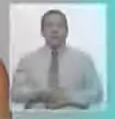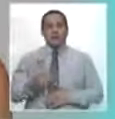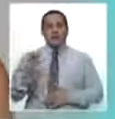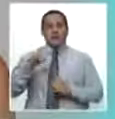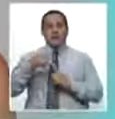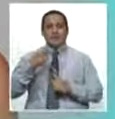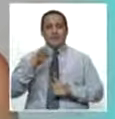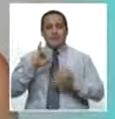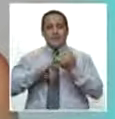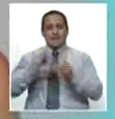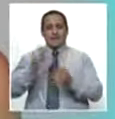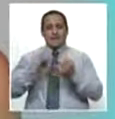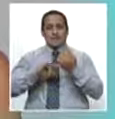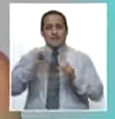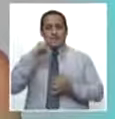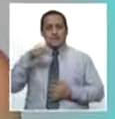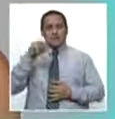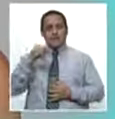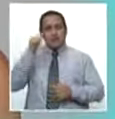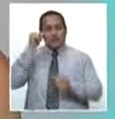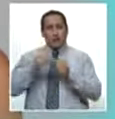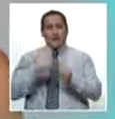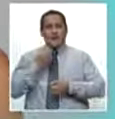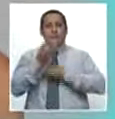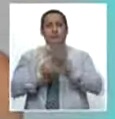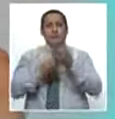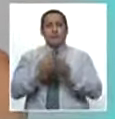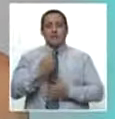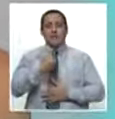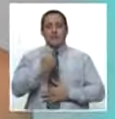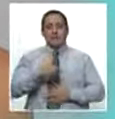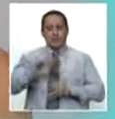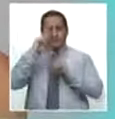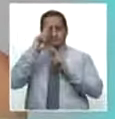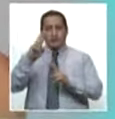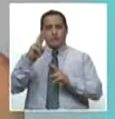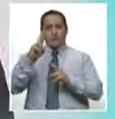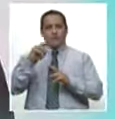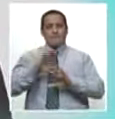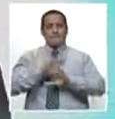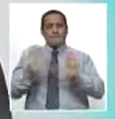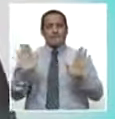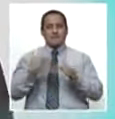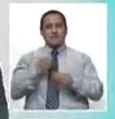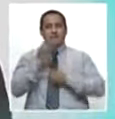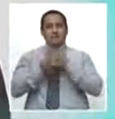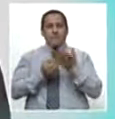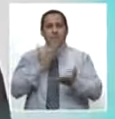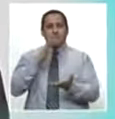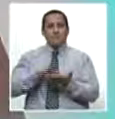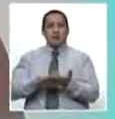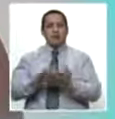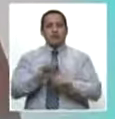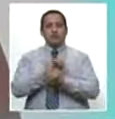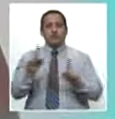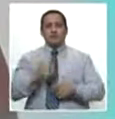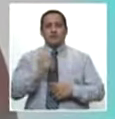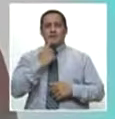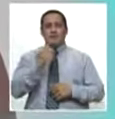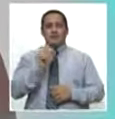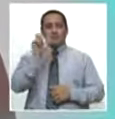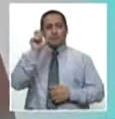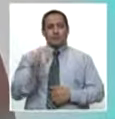Hola, soy Taís Casalino y estoy aquí para hacerles recordar la campaña Dígalo con Respeto. Basta de expresarnos mal. No